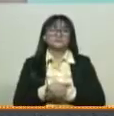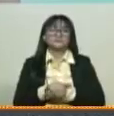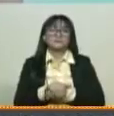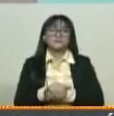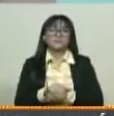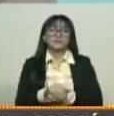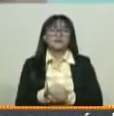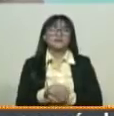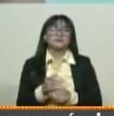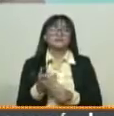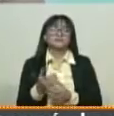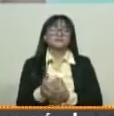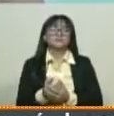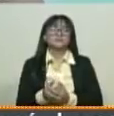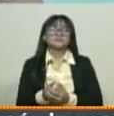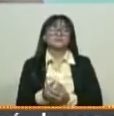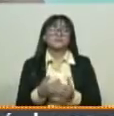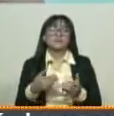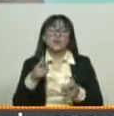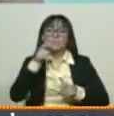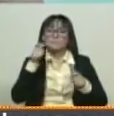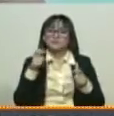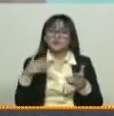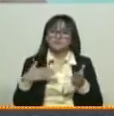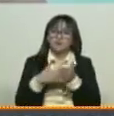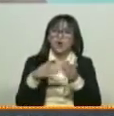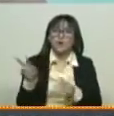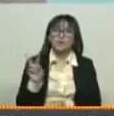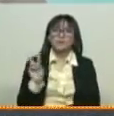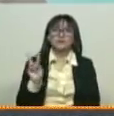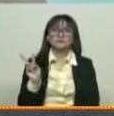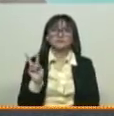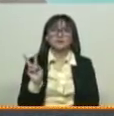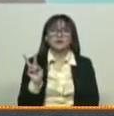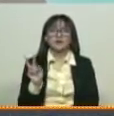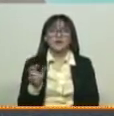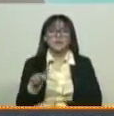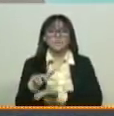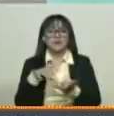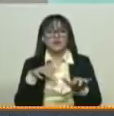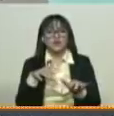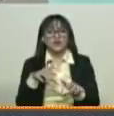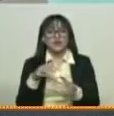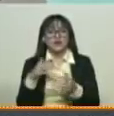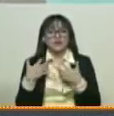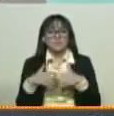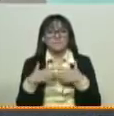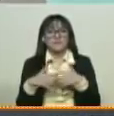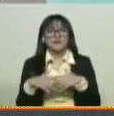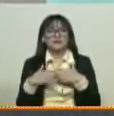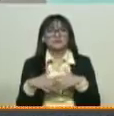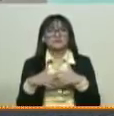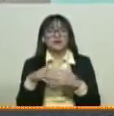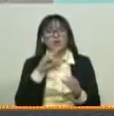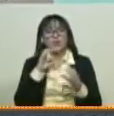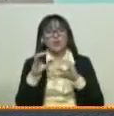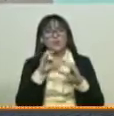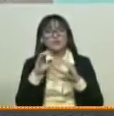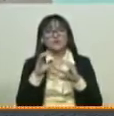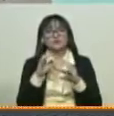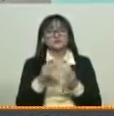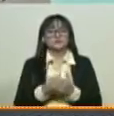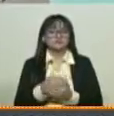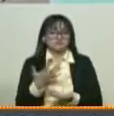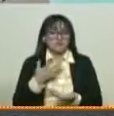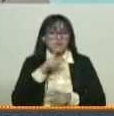de impunidad con la que se dirigen hacia Venezuela la gran mayoría de las grandes corporaciones, los medios de comunicación. Y que pregunten lo que